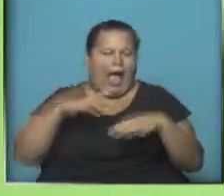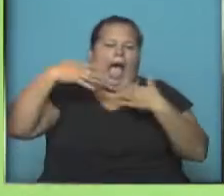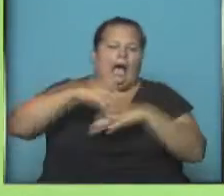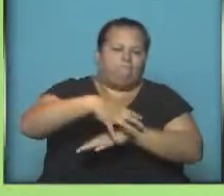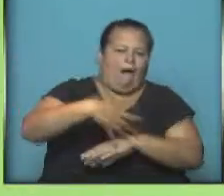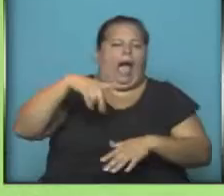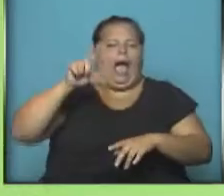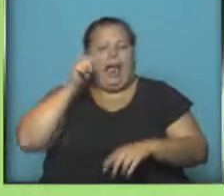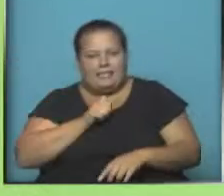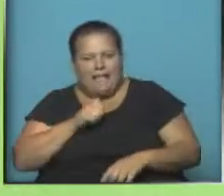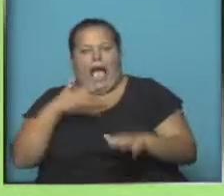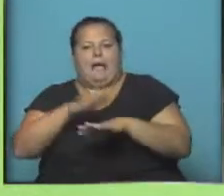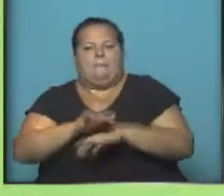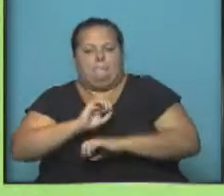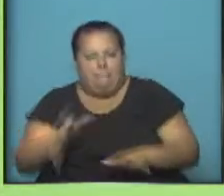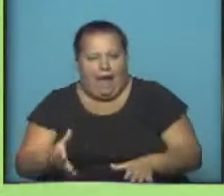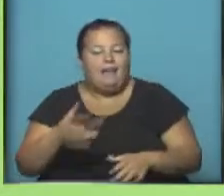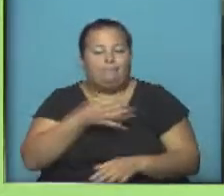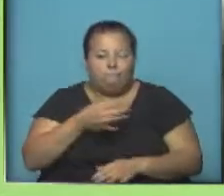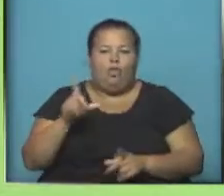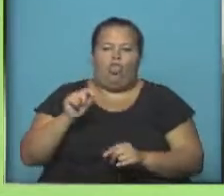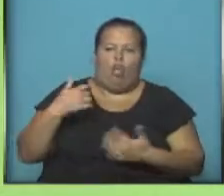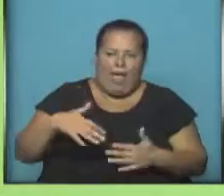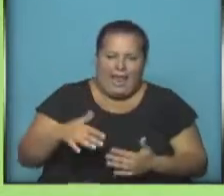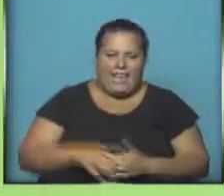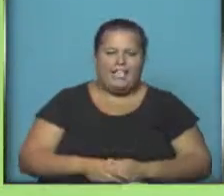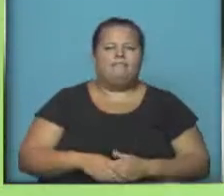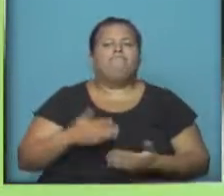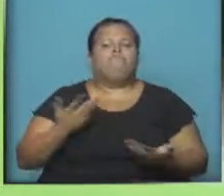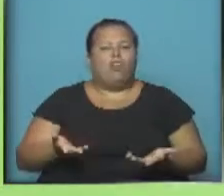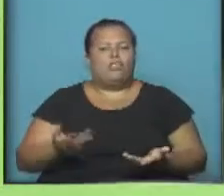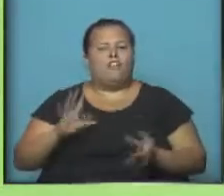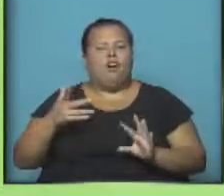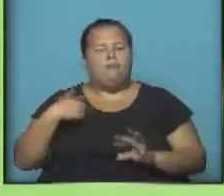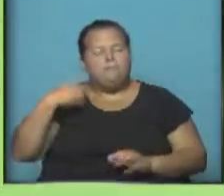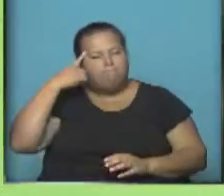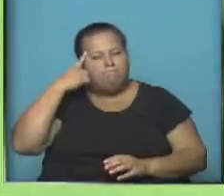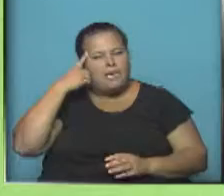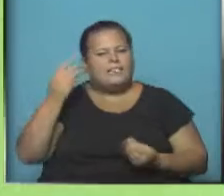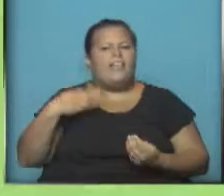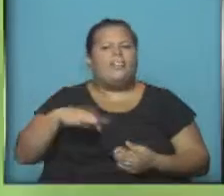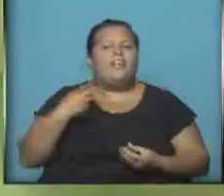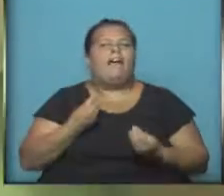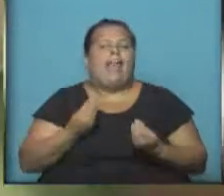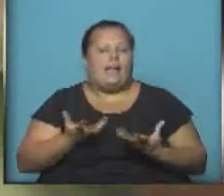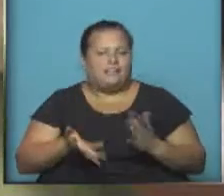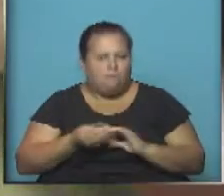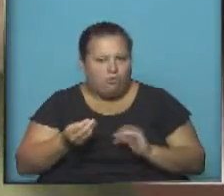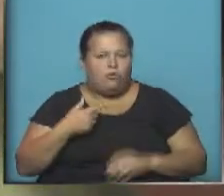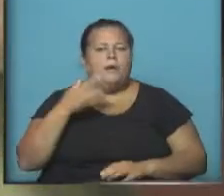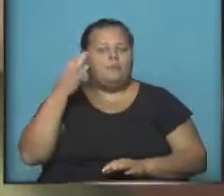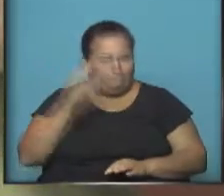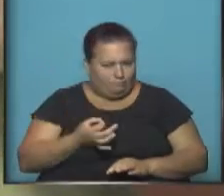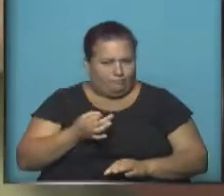ay, me lastimé, ay, pisé mal, efectivamente me dolió mucho. Y entonces empezamos como a concluir aquello que deberíamos de hacer.